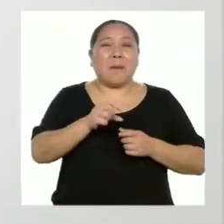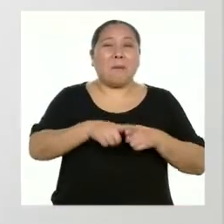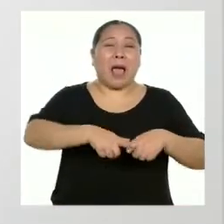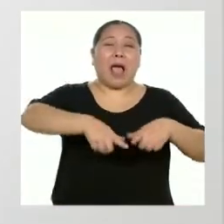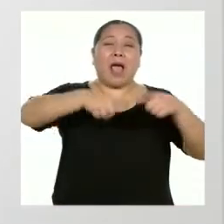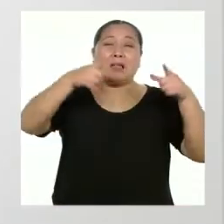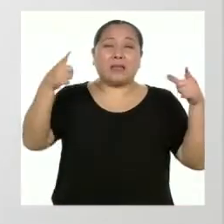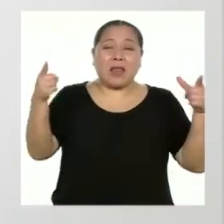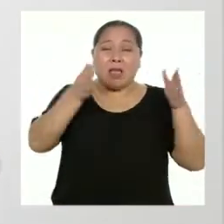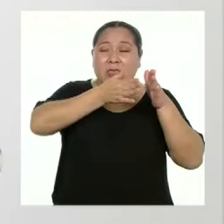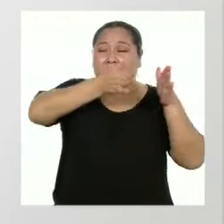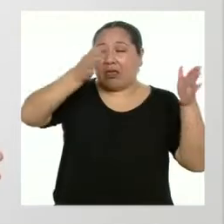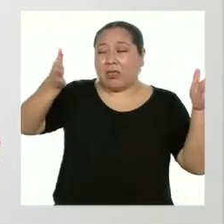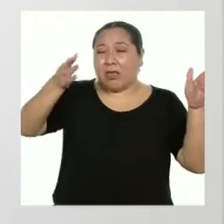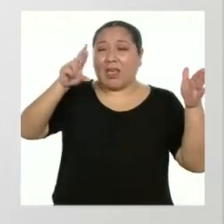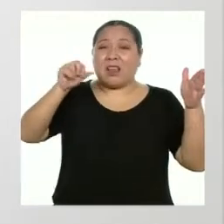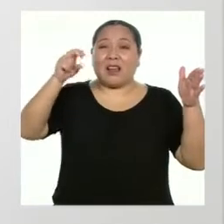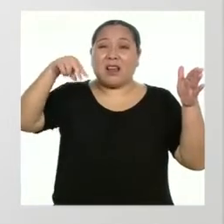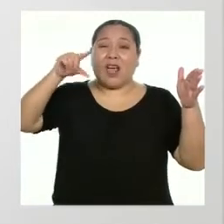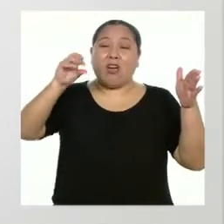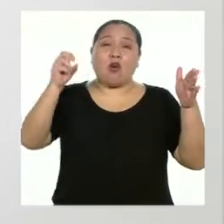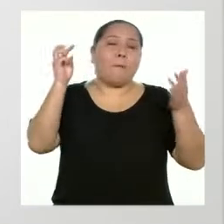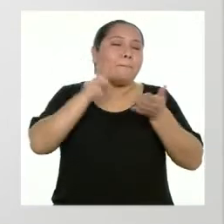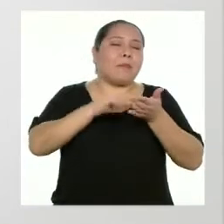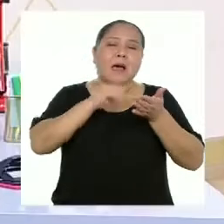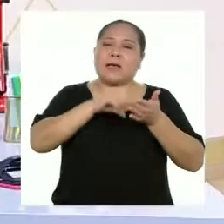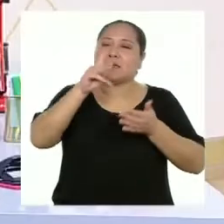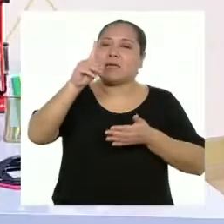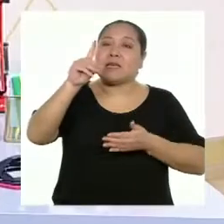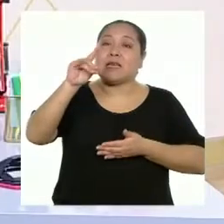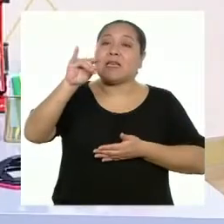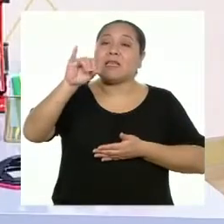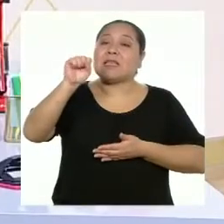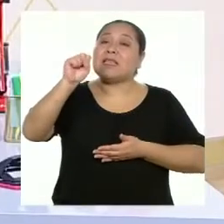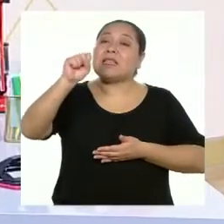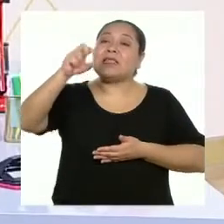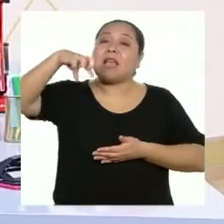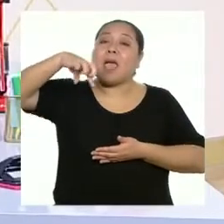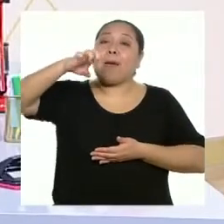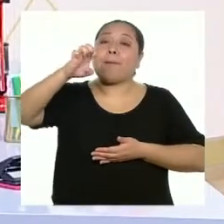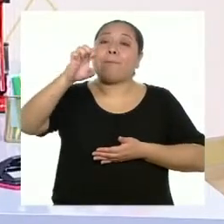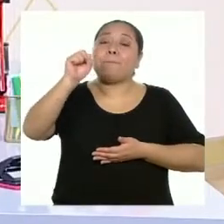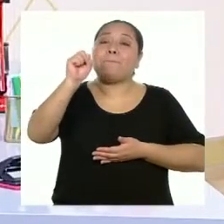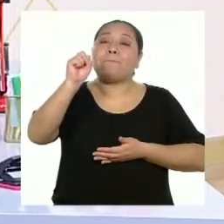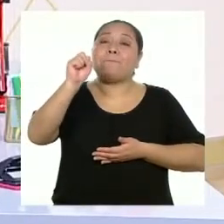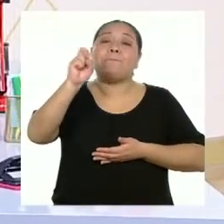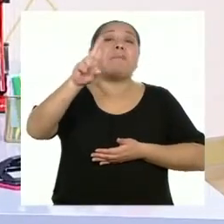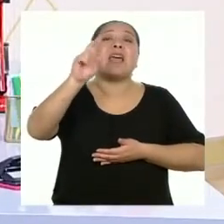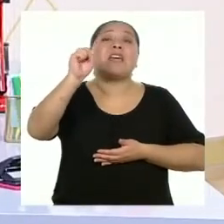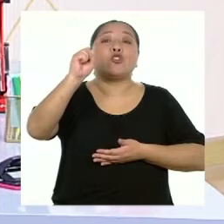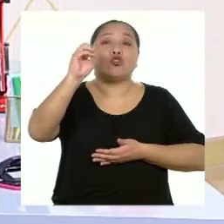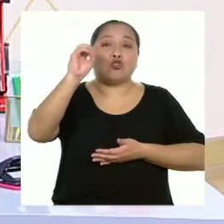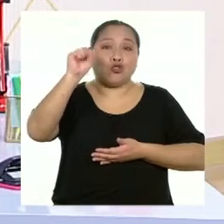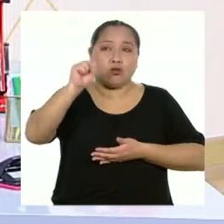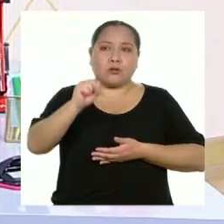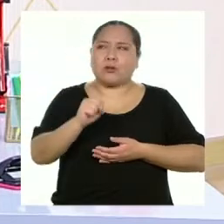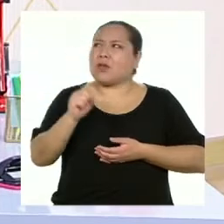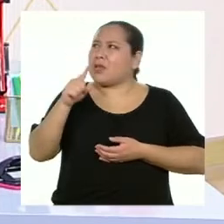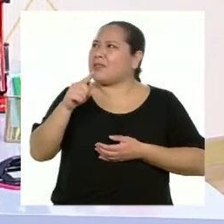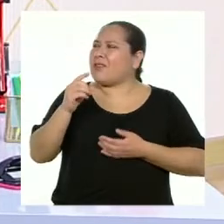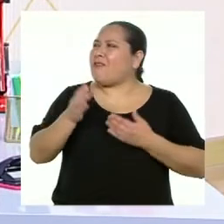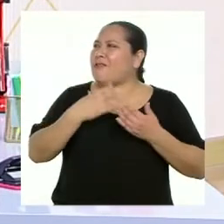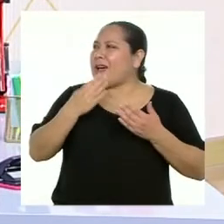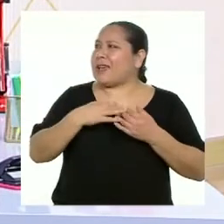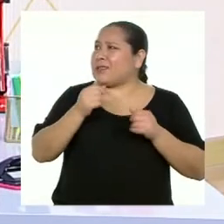sea el rango, más dispersos están los datos. Profesora Angélica, la verdad es que está fácil para los datos